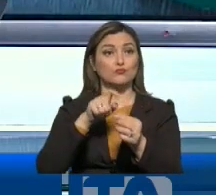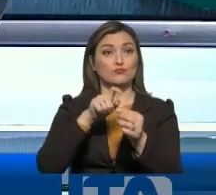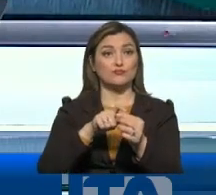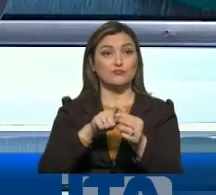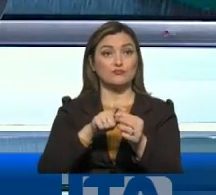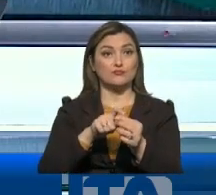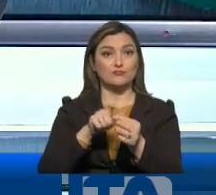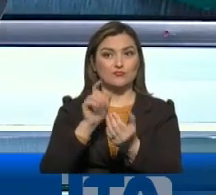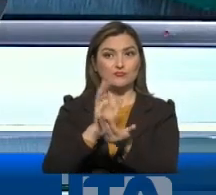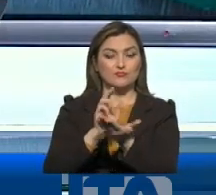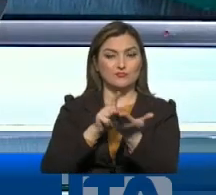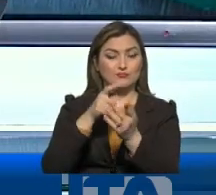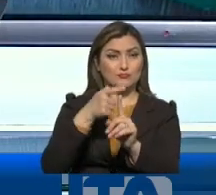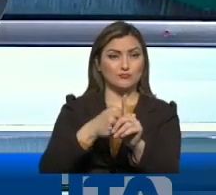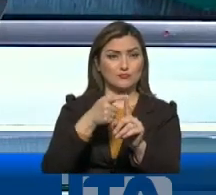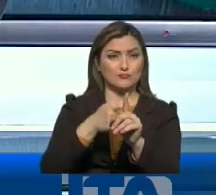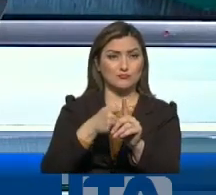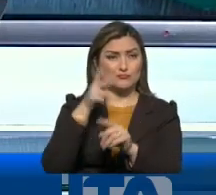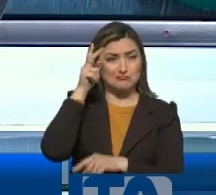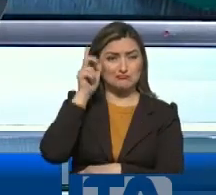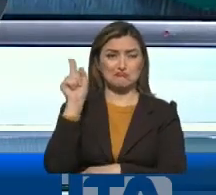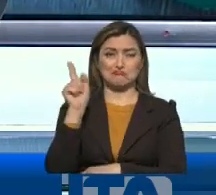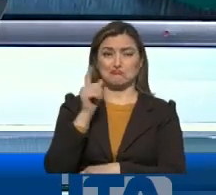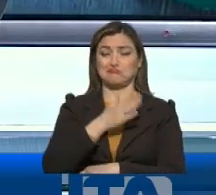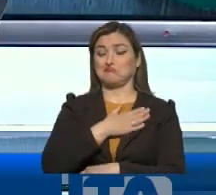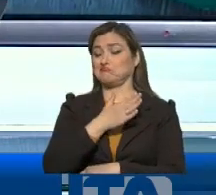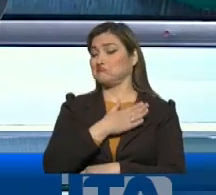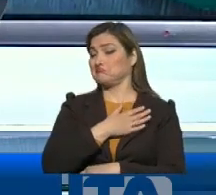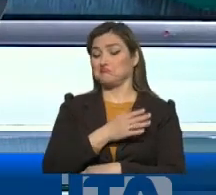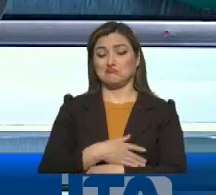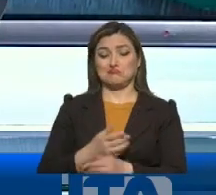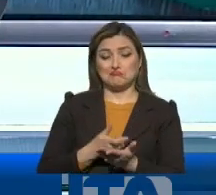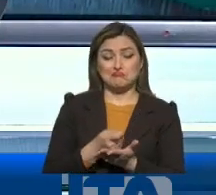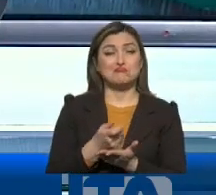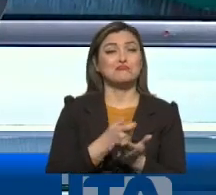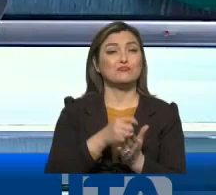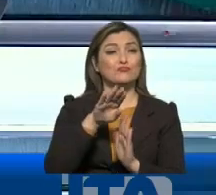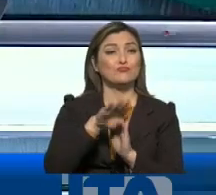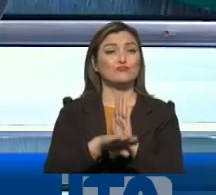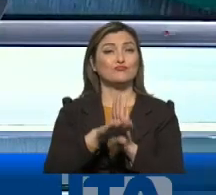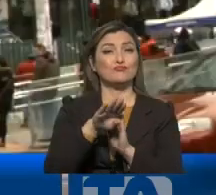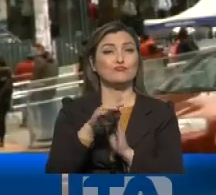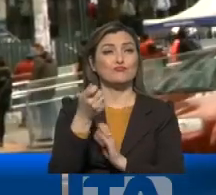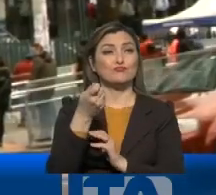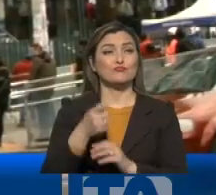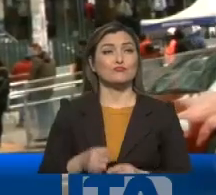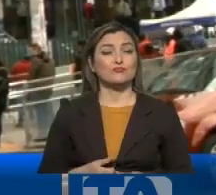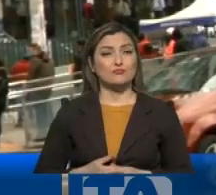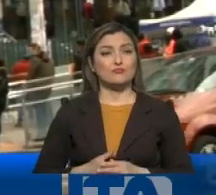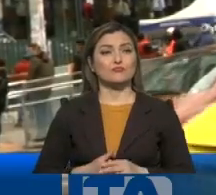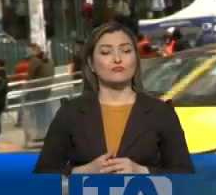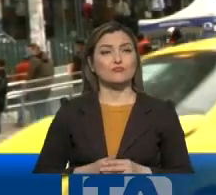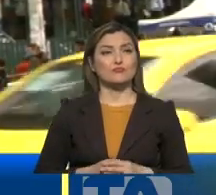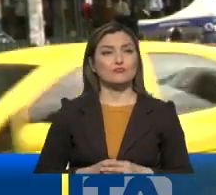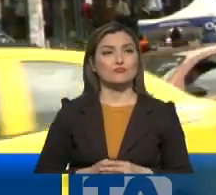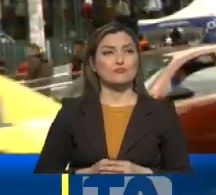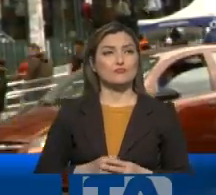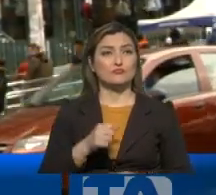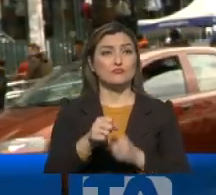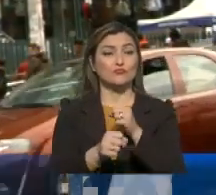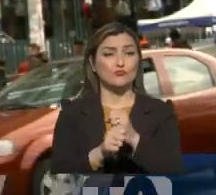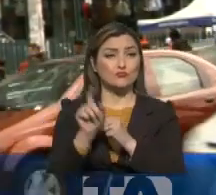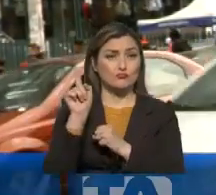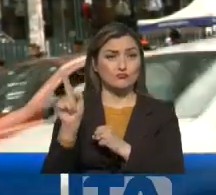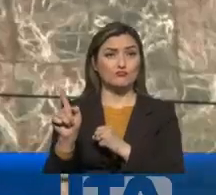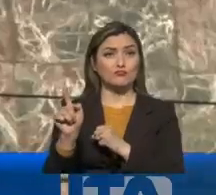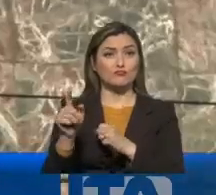creen en el sistema de pensiones que tiene pocos ingresos y disminuye sus reservas desde hace varios años se